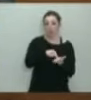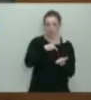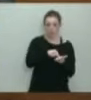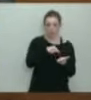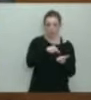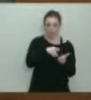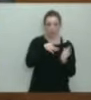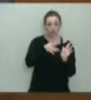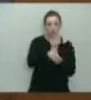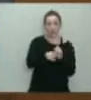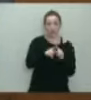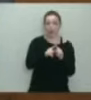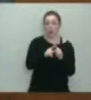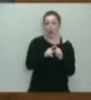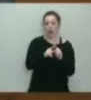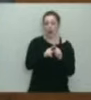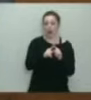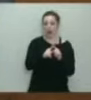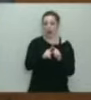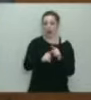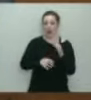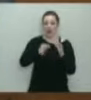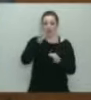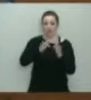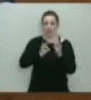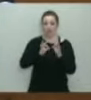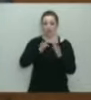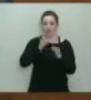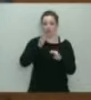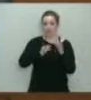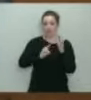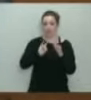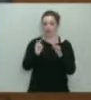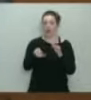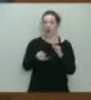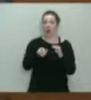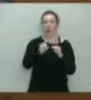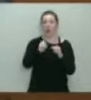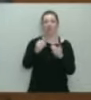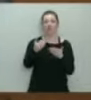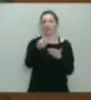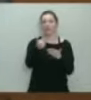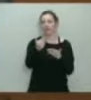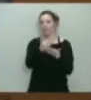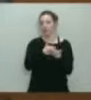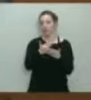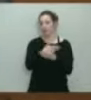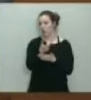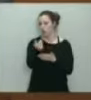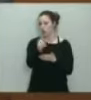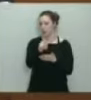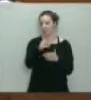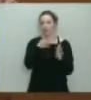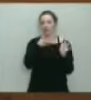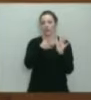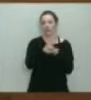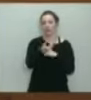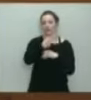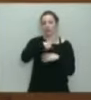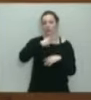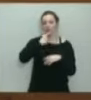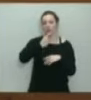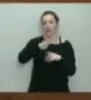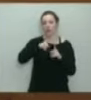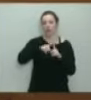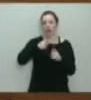naturaleza extrafiscal, no una naturaleza recaudatoria, no principalmente recaudatoria, y que, por lo tanto, cuando se trata, digamos, de